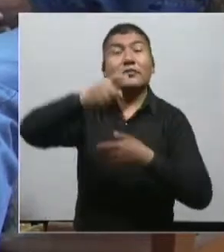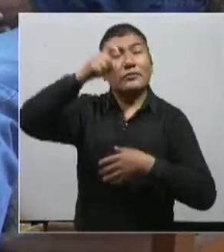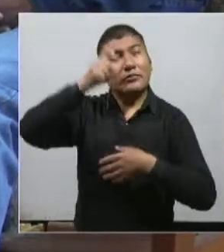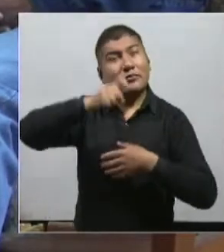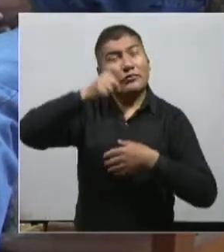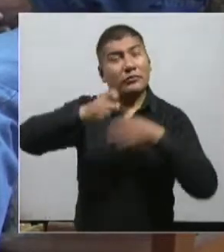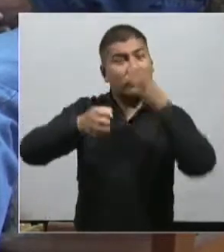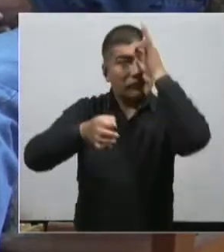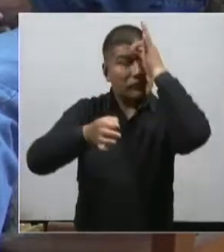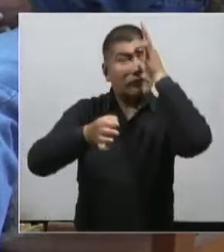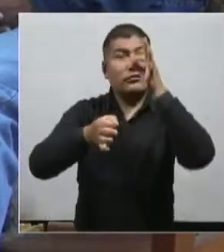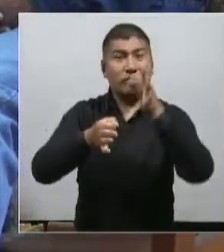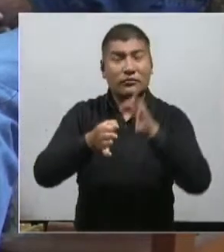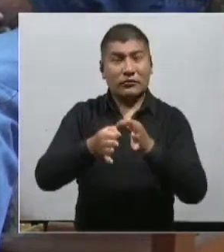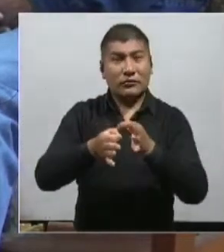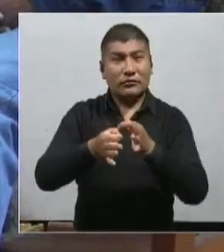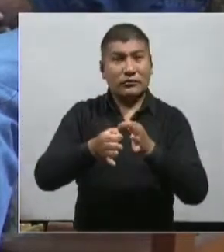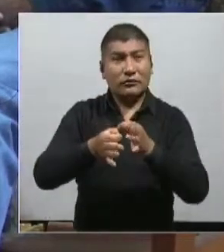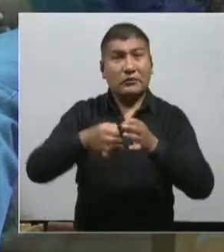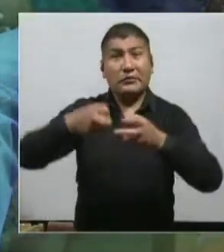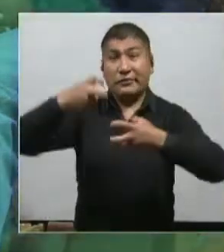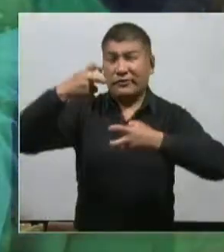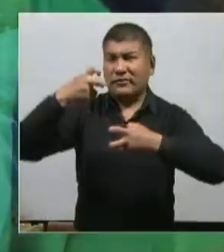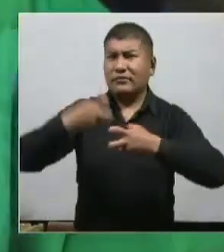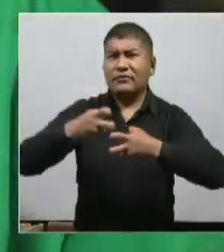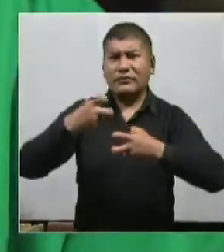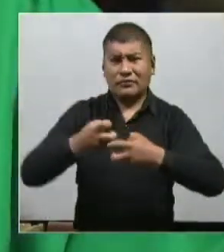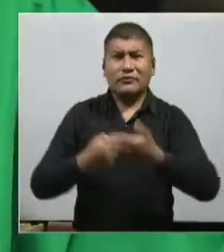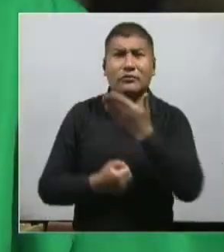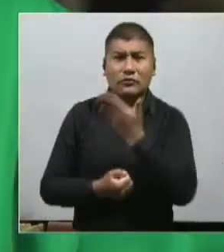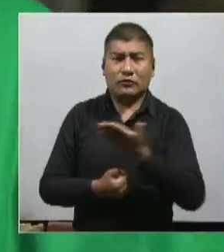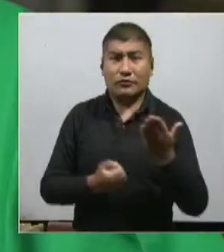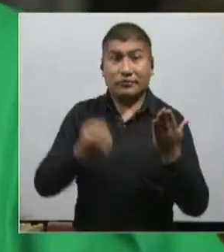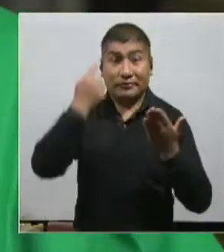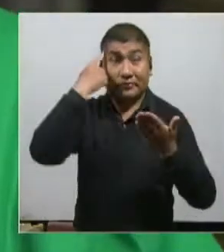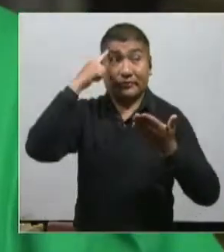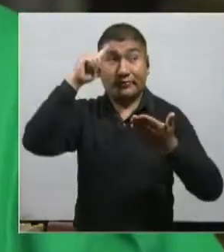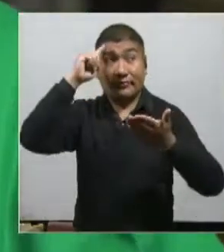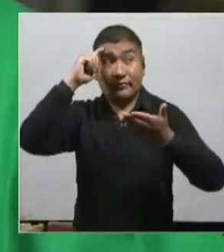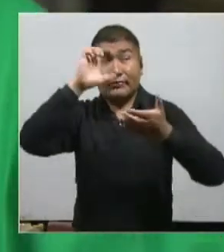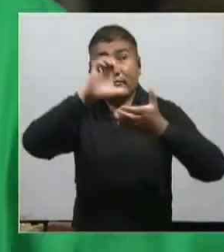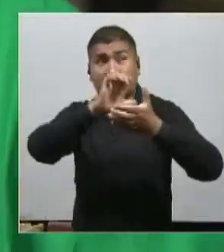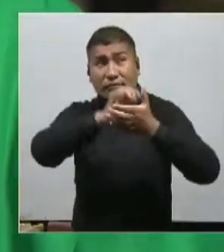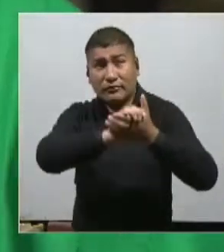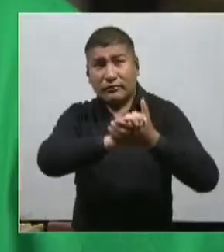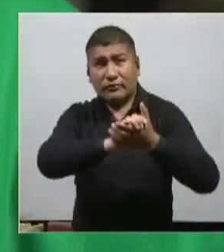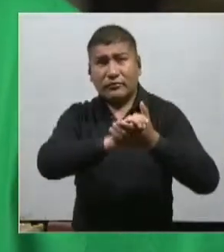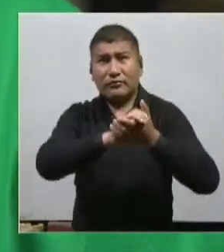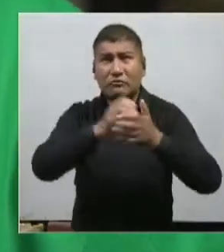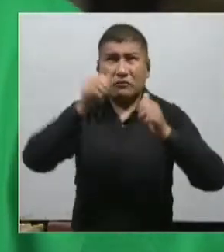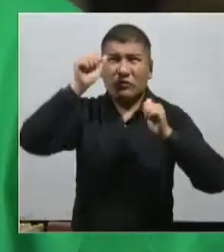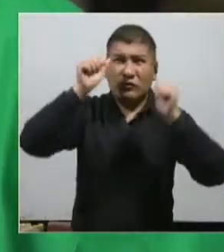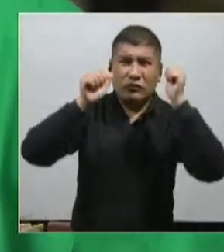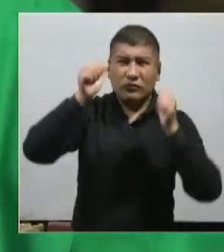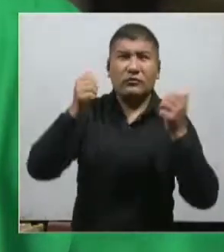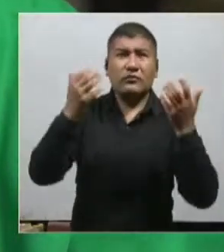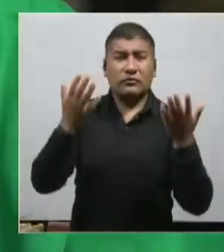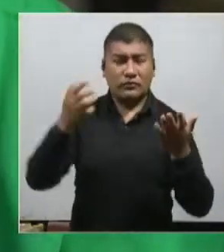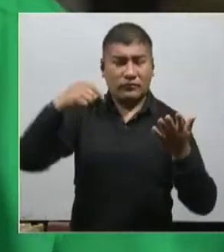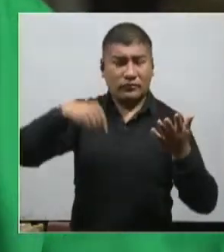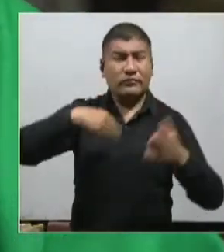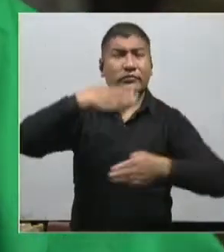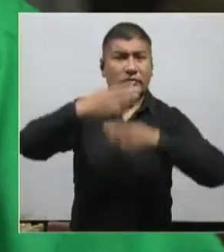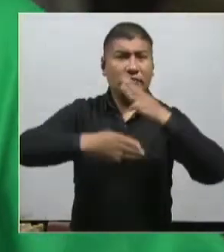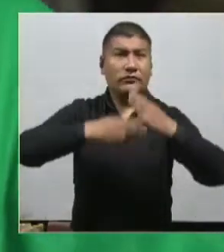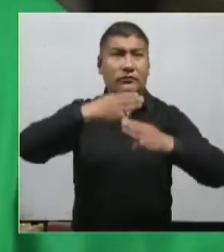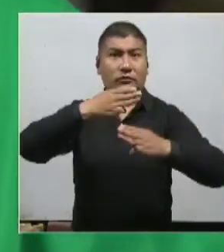fe, porque las dificultades para creer abundan en nuestro tiempo.